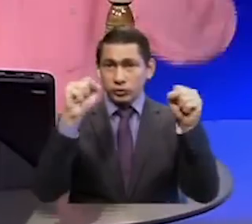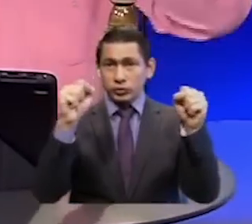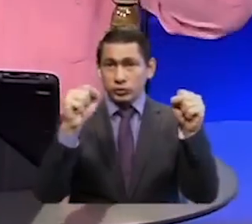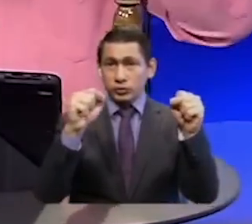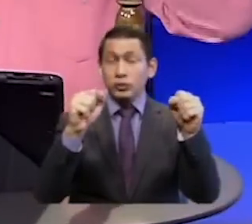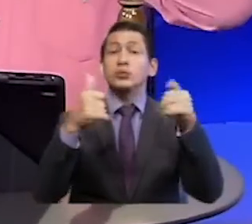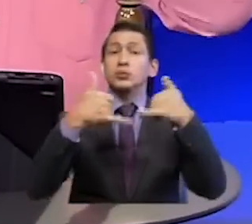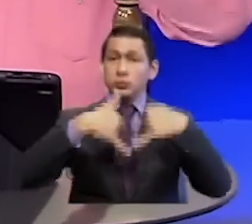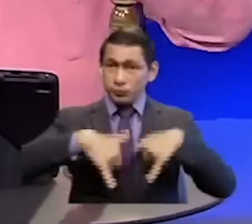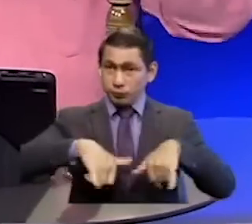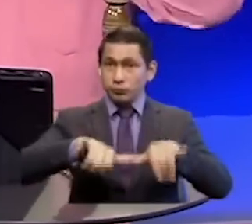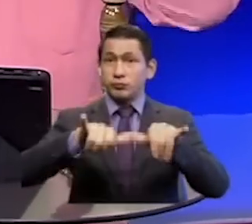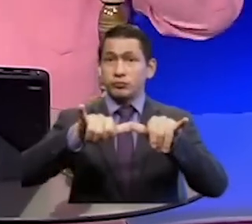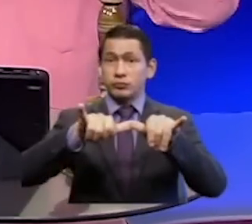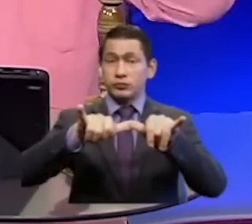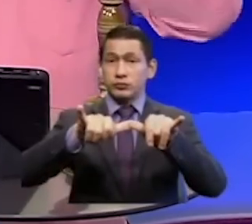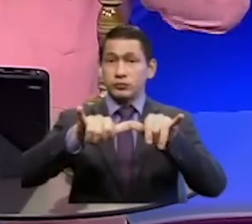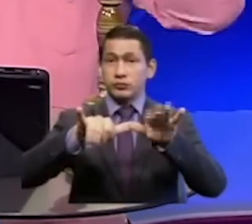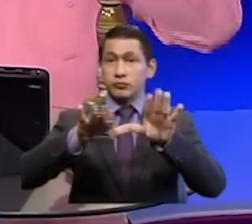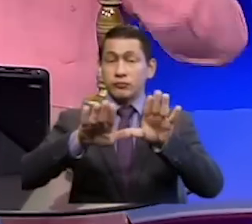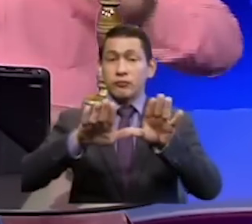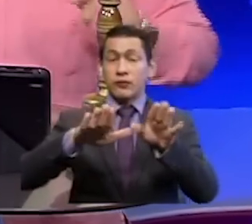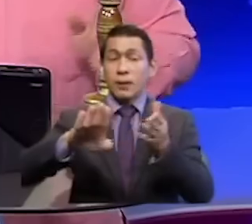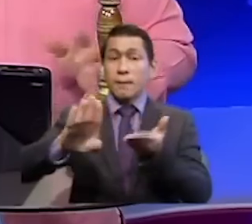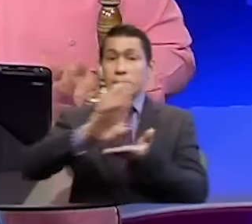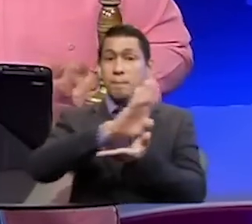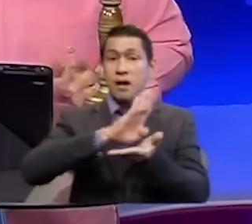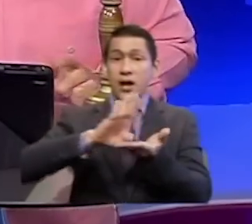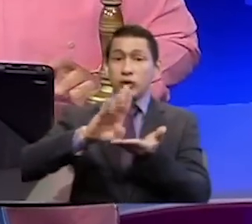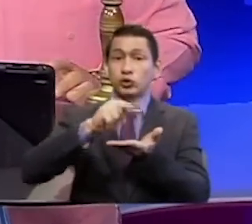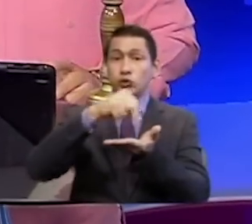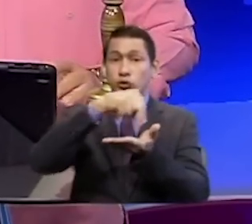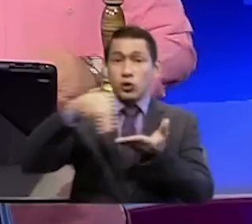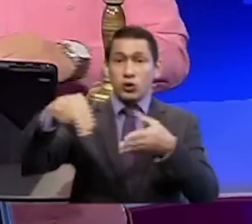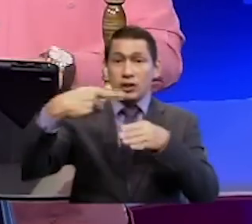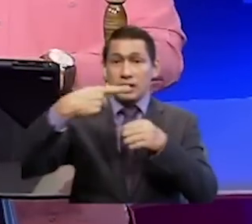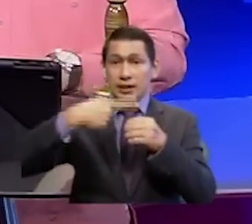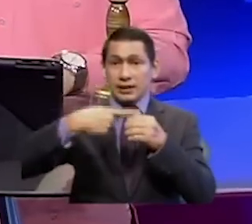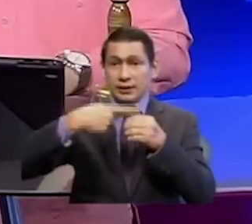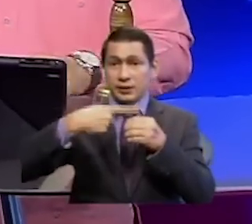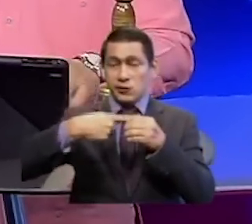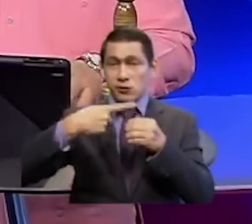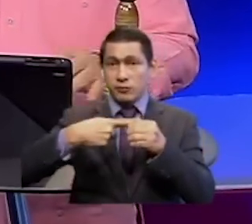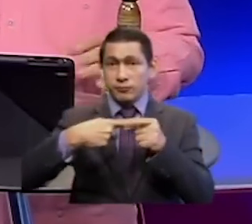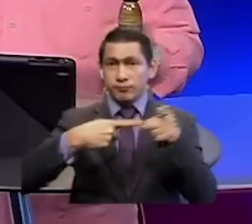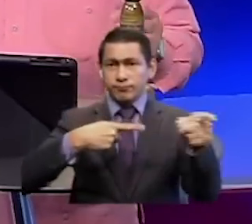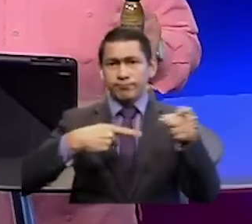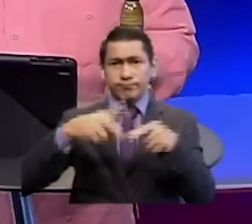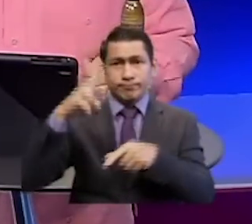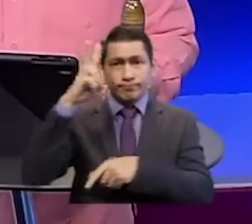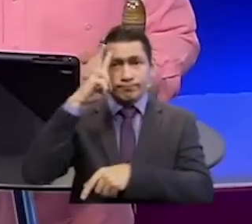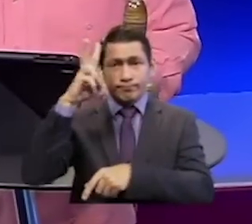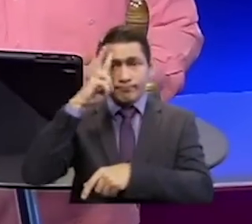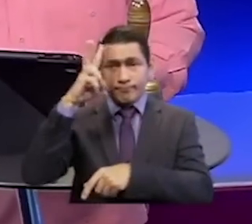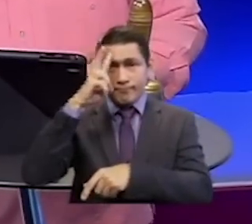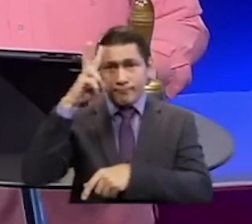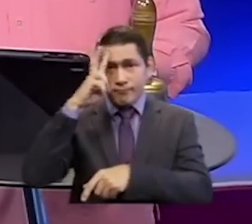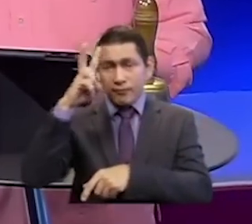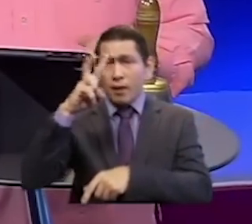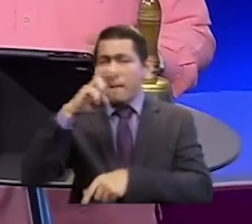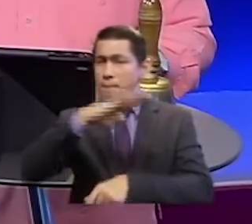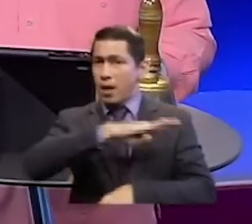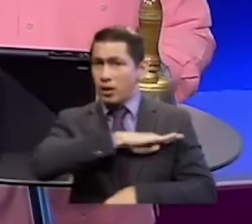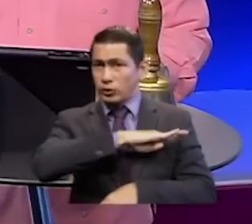8:10. Vámonos a San Juan de Calderón, norte de Quito. Allí ratas asquerosas de